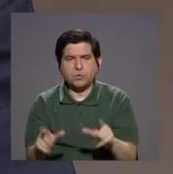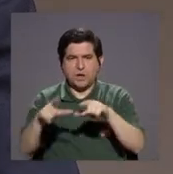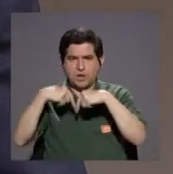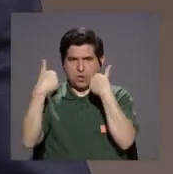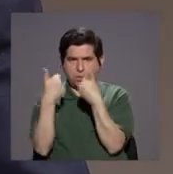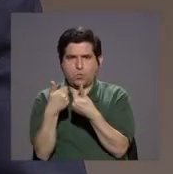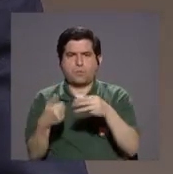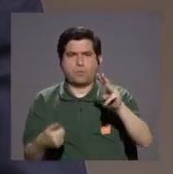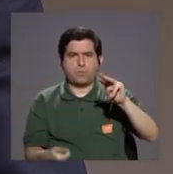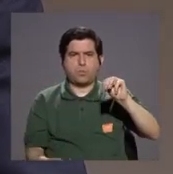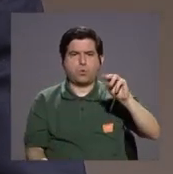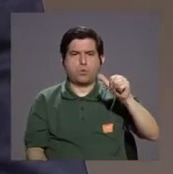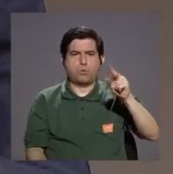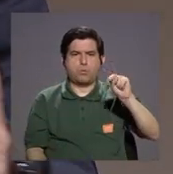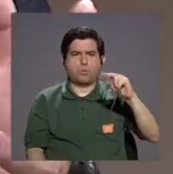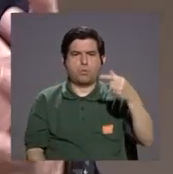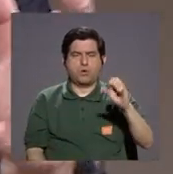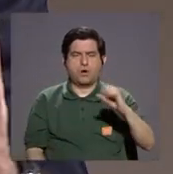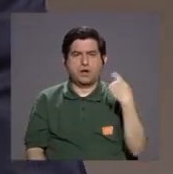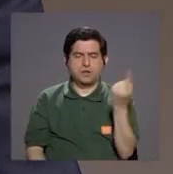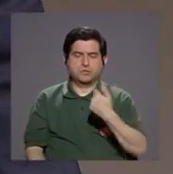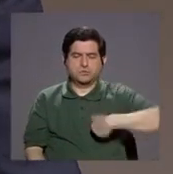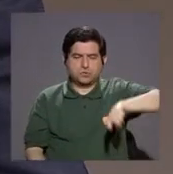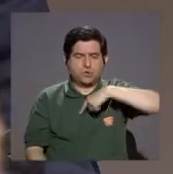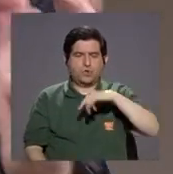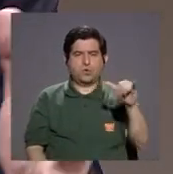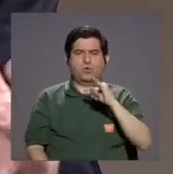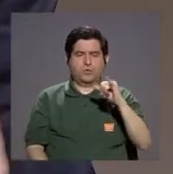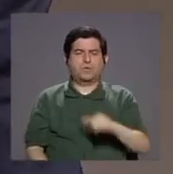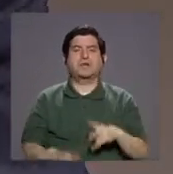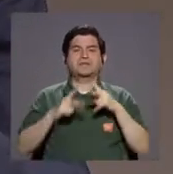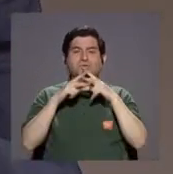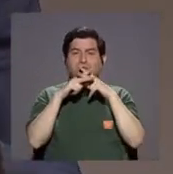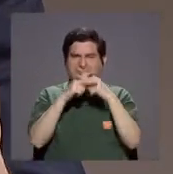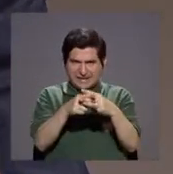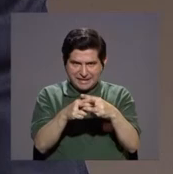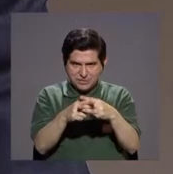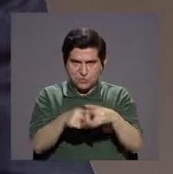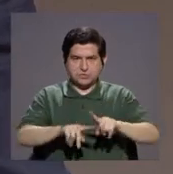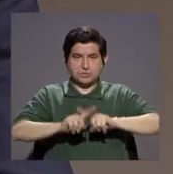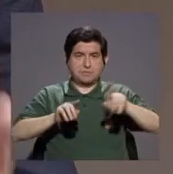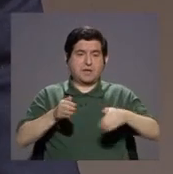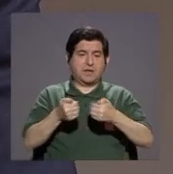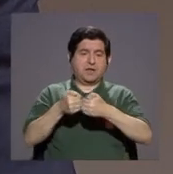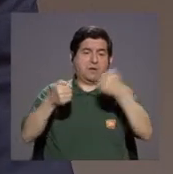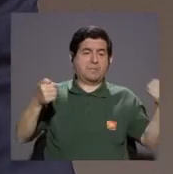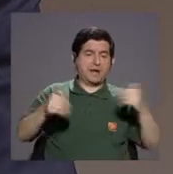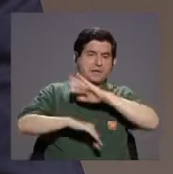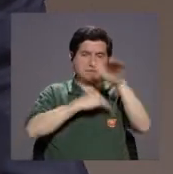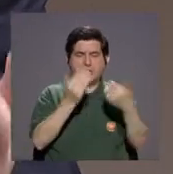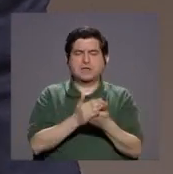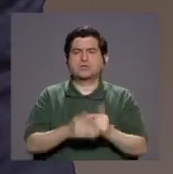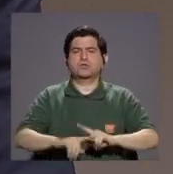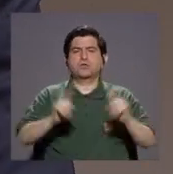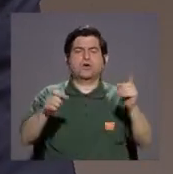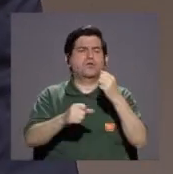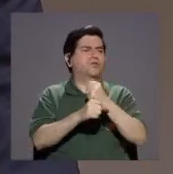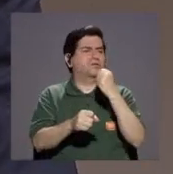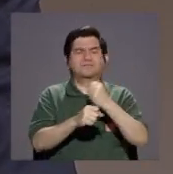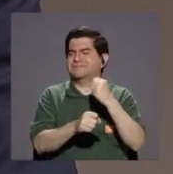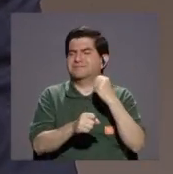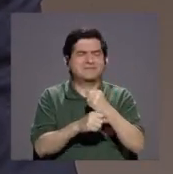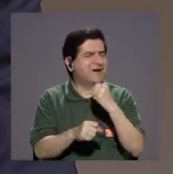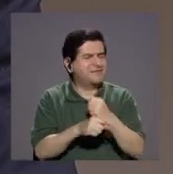monje creo que lo único que tenemos en común es que damos crédito pero aparte de eso todo es diferente la forma de operar es